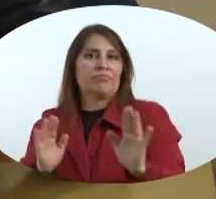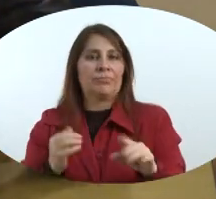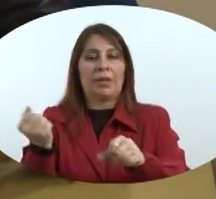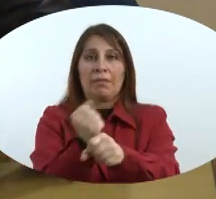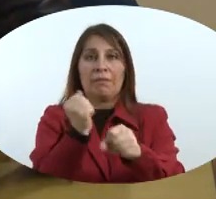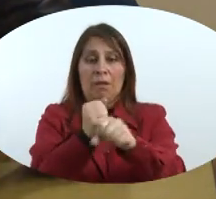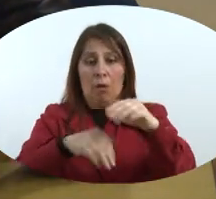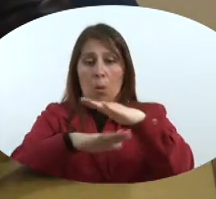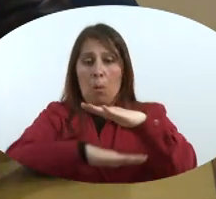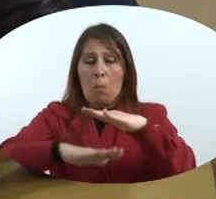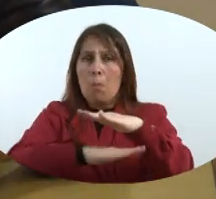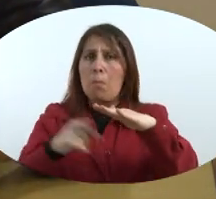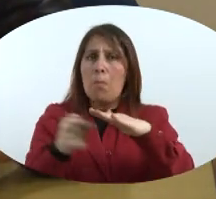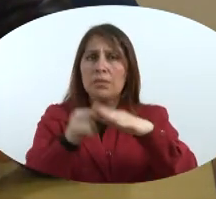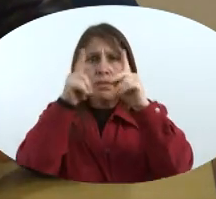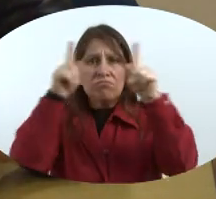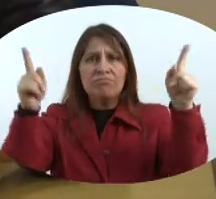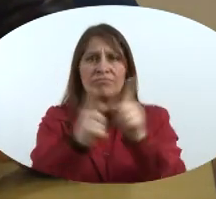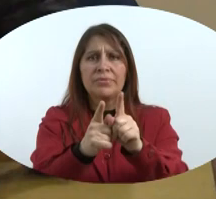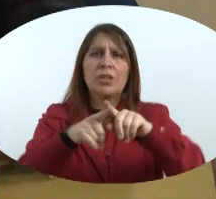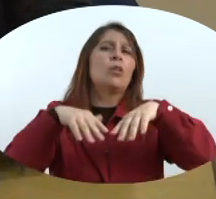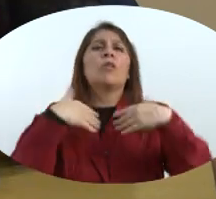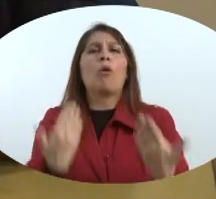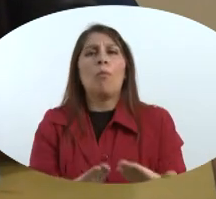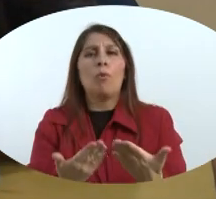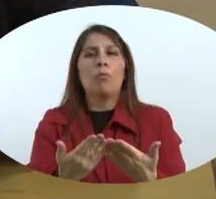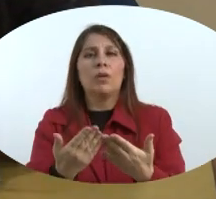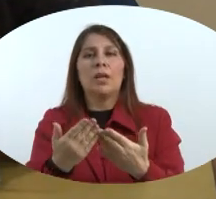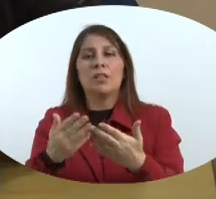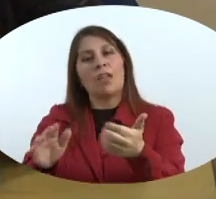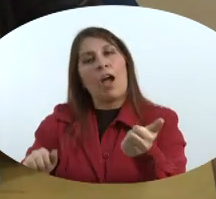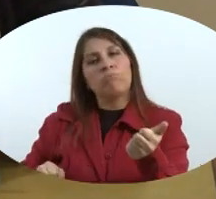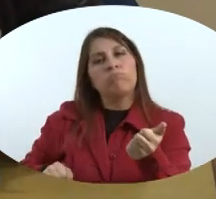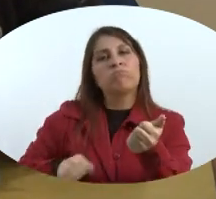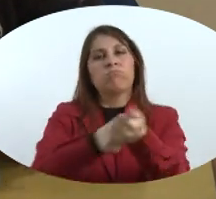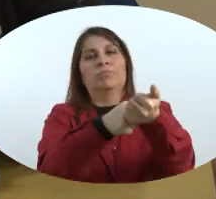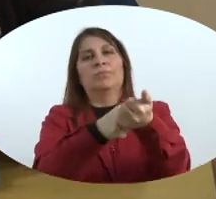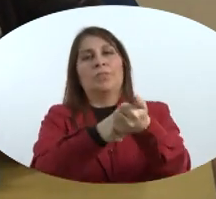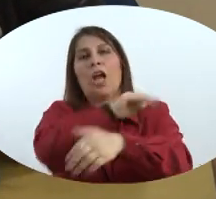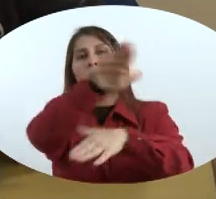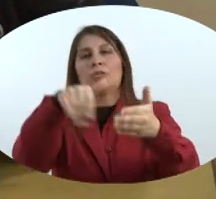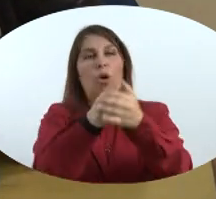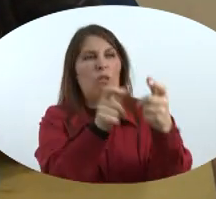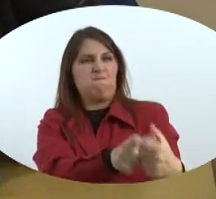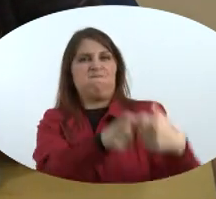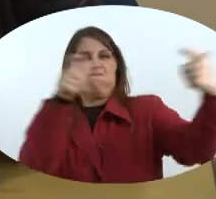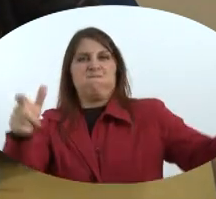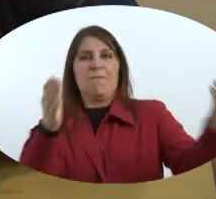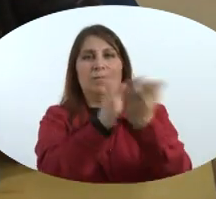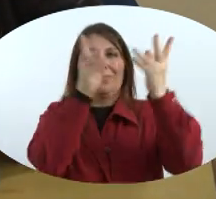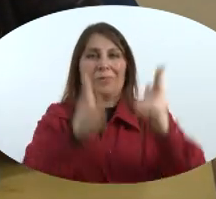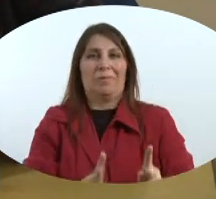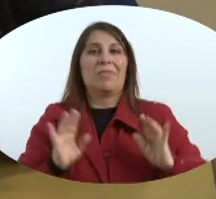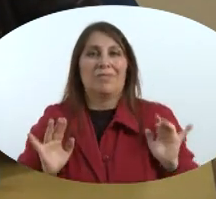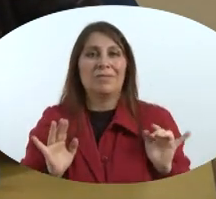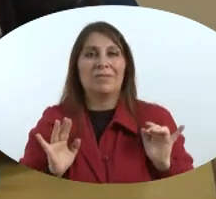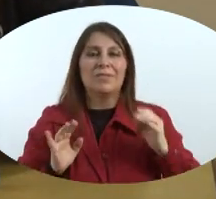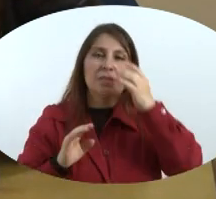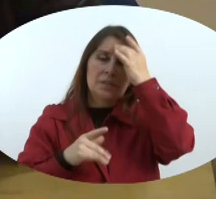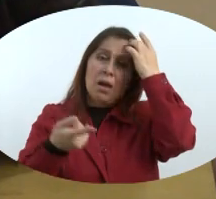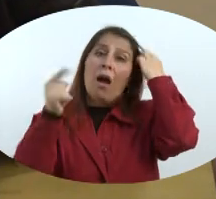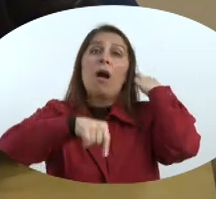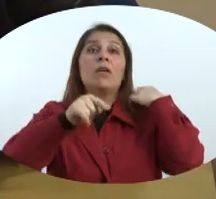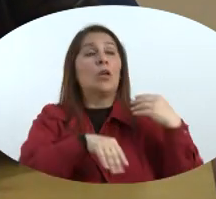el trabajo de base en últimas también se sintetiza y se sistematiza con el respaldo al grueso de la comunidad universitaria acá